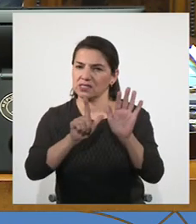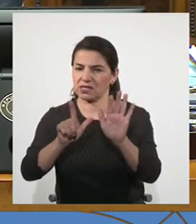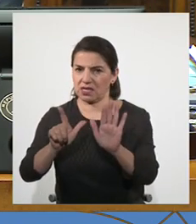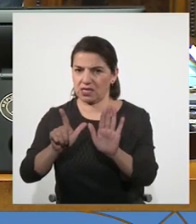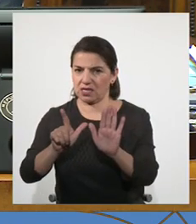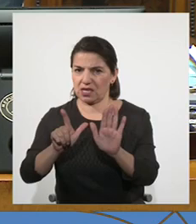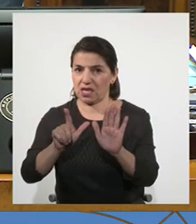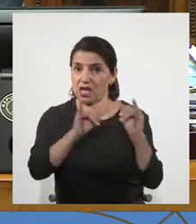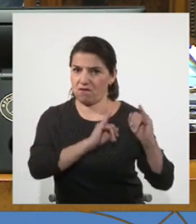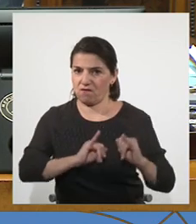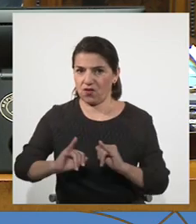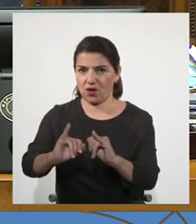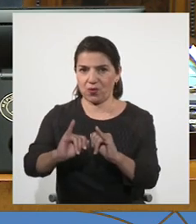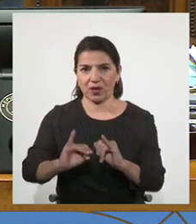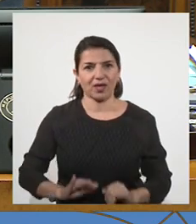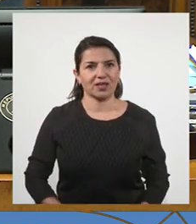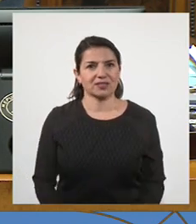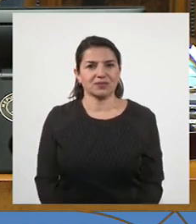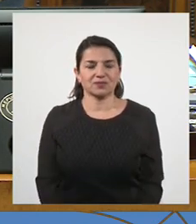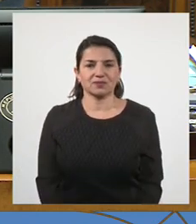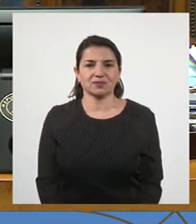del informe.